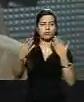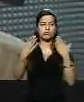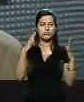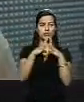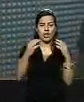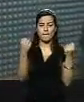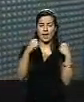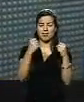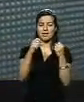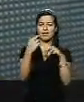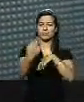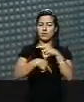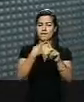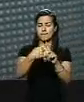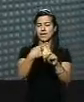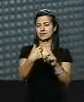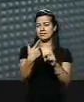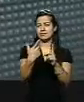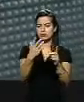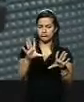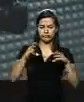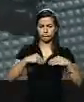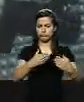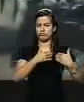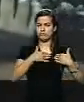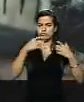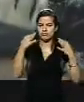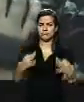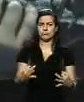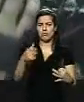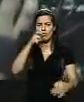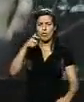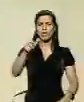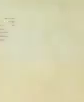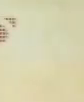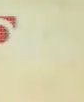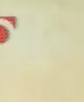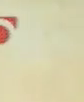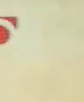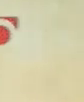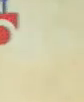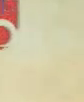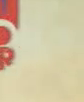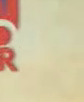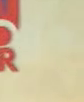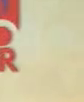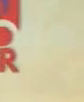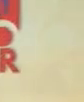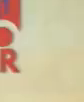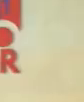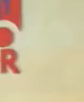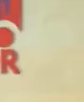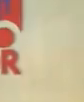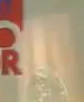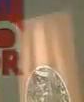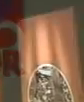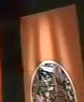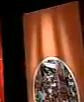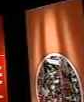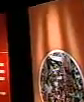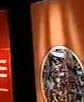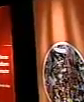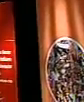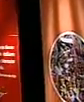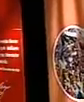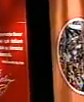práctica revolucionaria y el ejercicio de la cualidad de pueblo legislador. A la asamblea para el pueblo, el pueblo para la asamblea, el pueblo